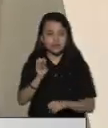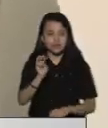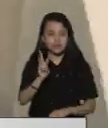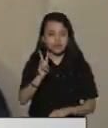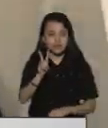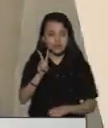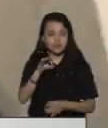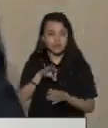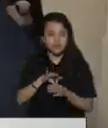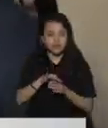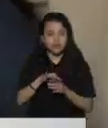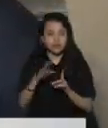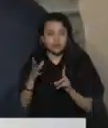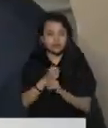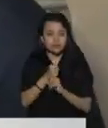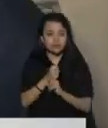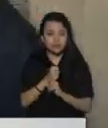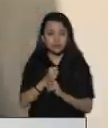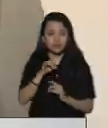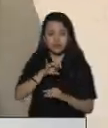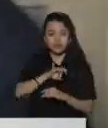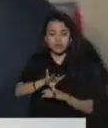415.632 votos contra